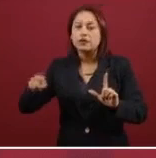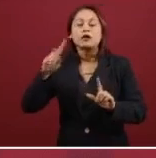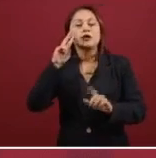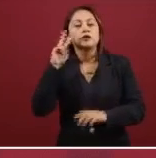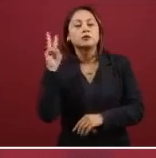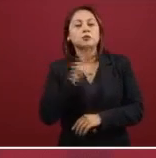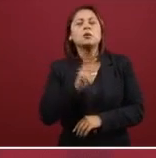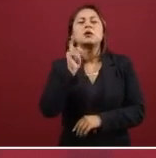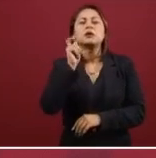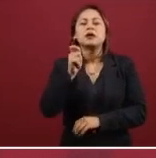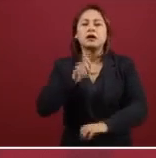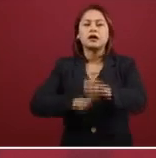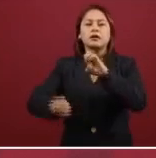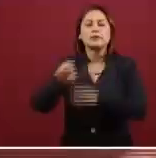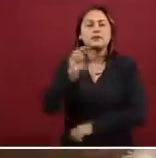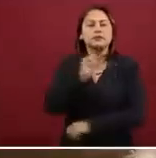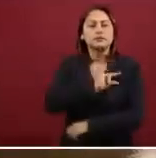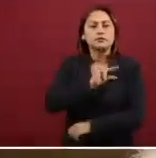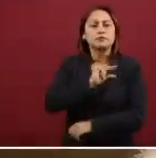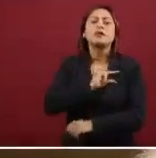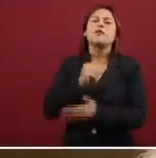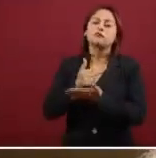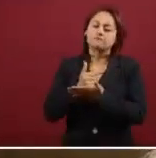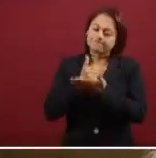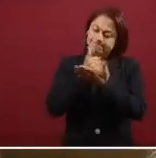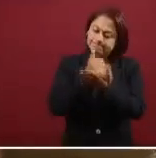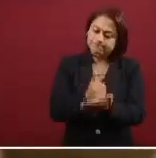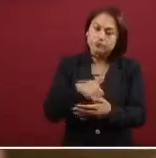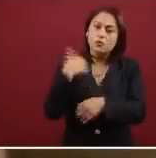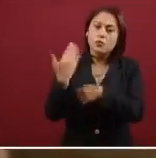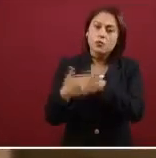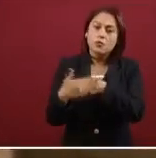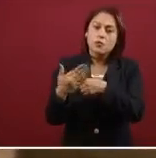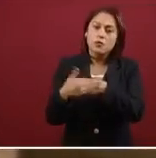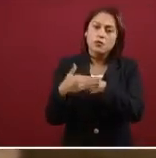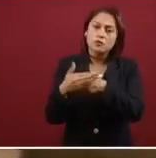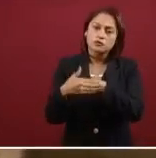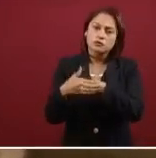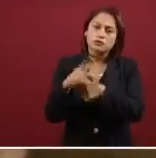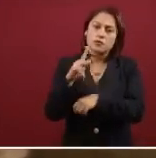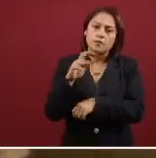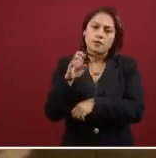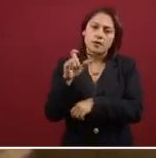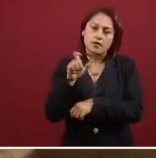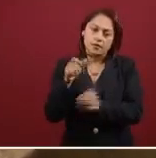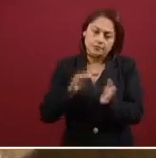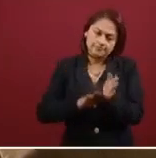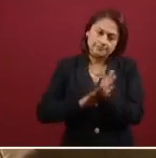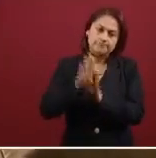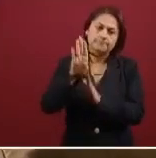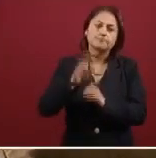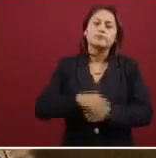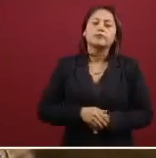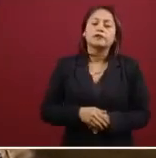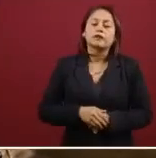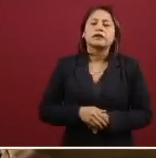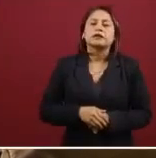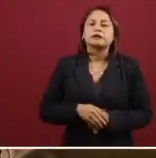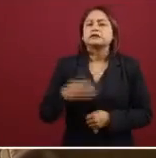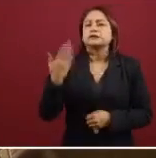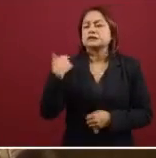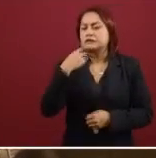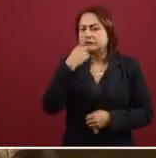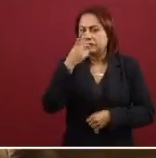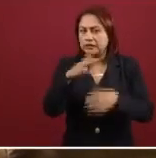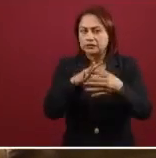la inversión de estos próximos años en Pemex, y señalaba yo que es a través de contratos